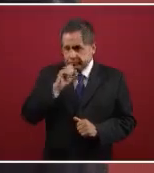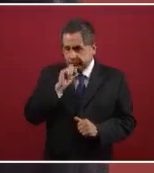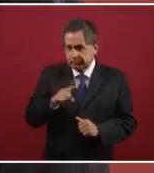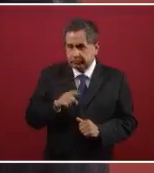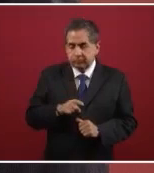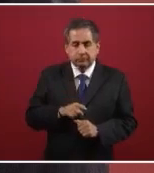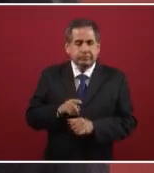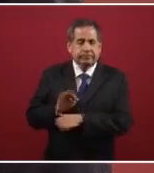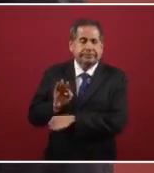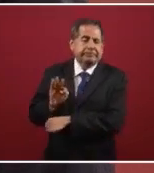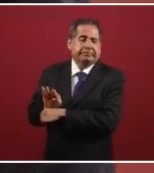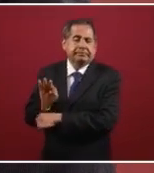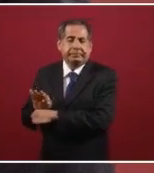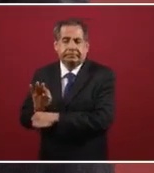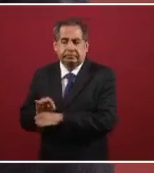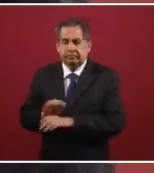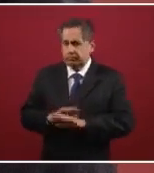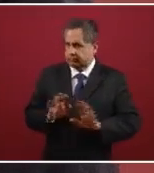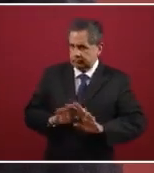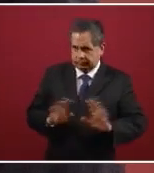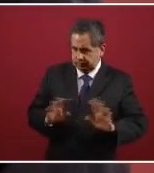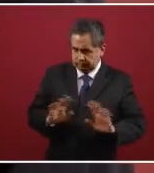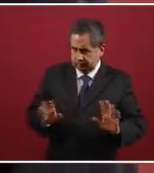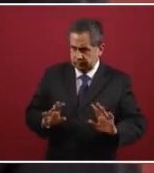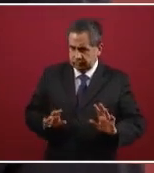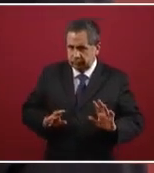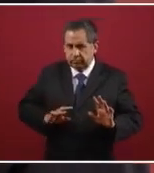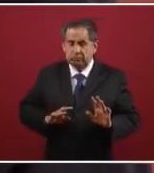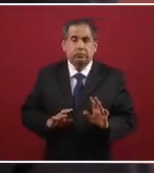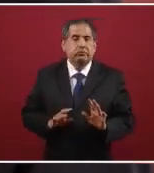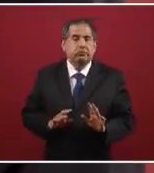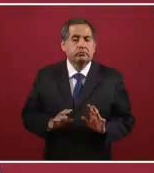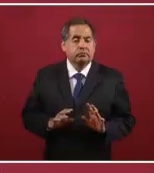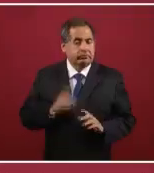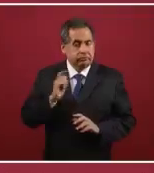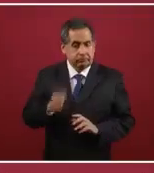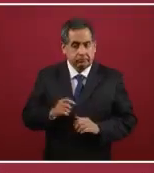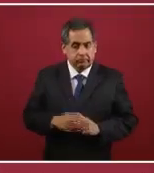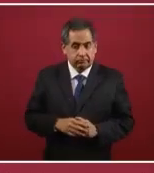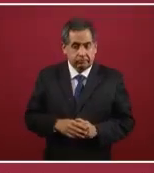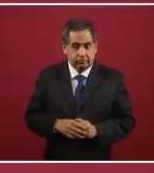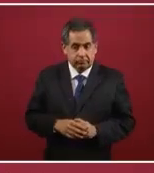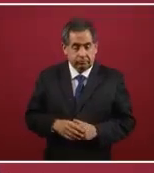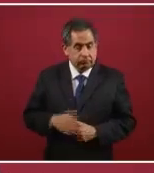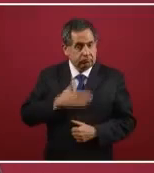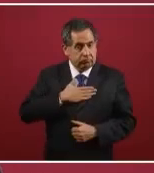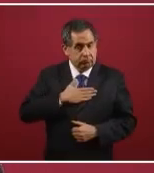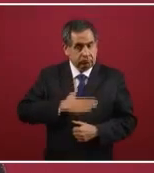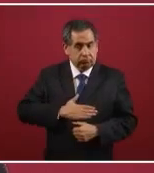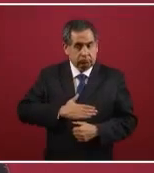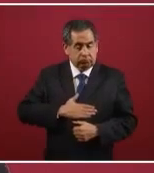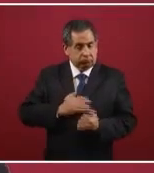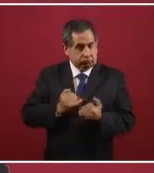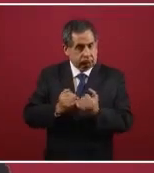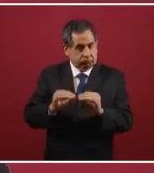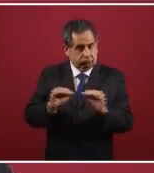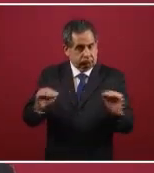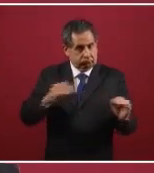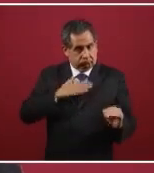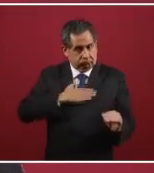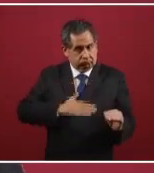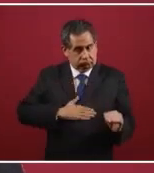soy tapadera. O sea, es el justo medio. O